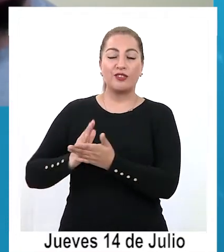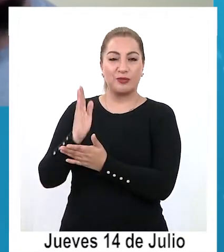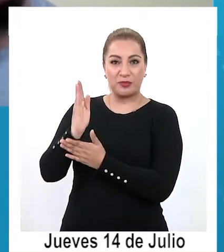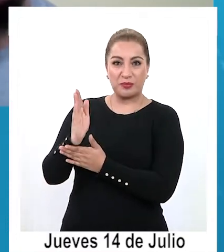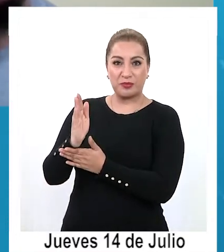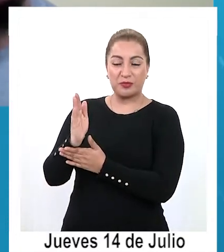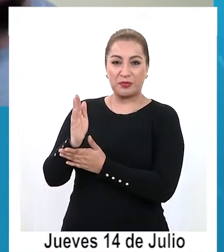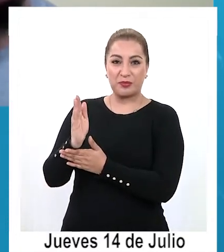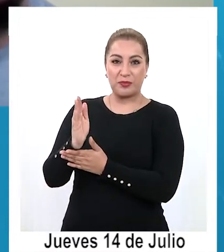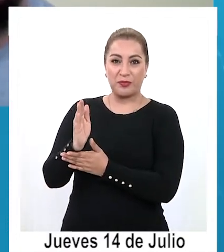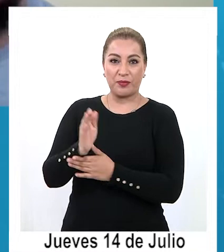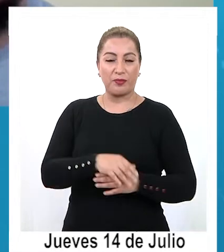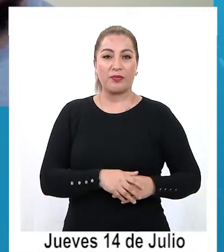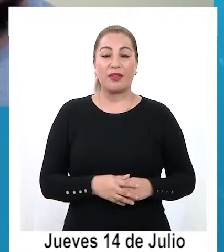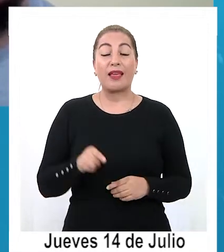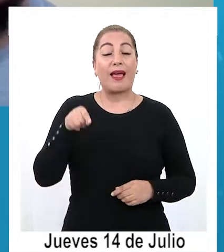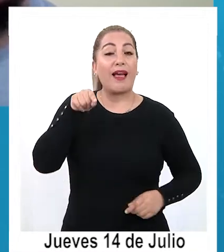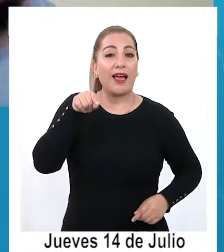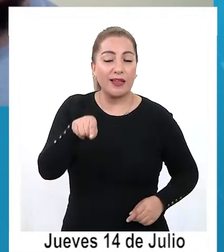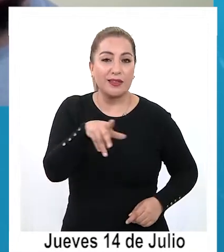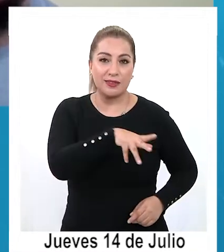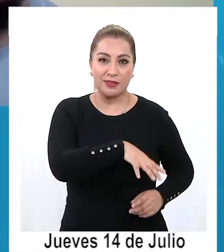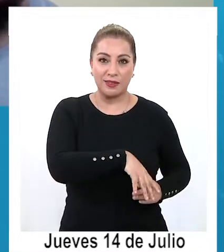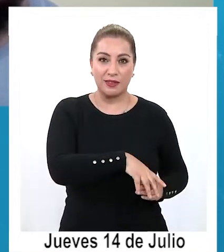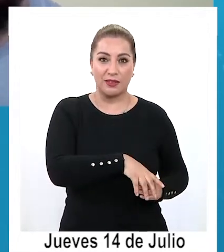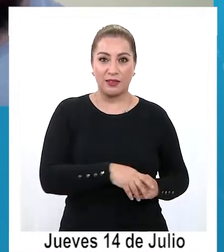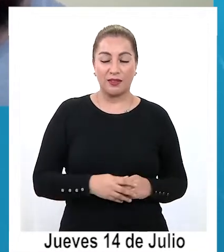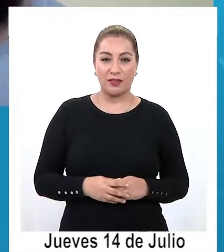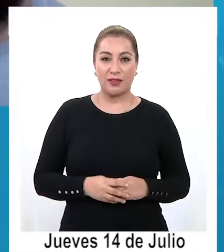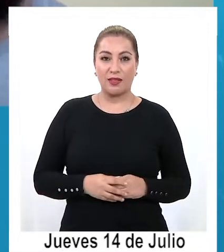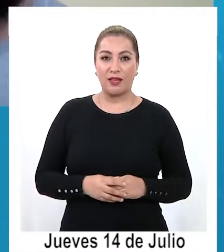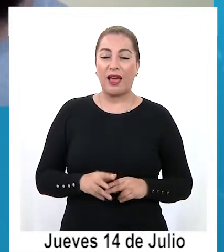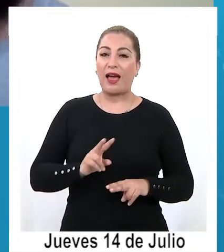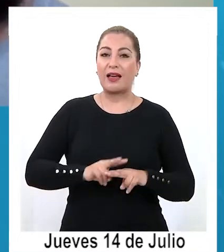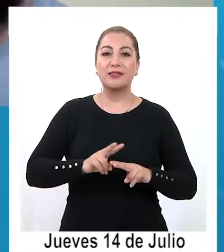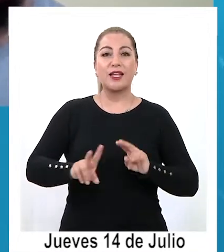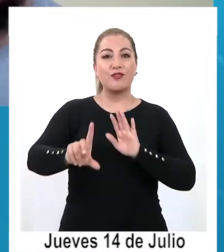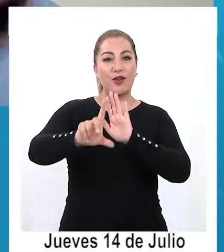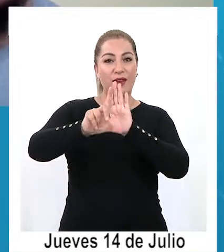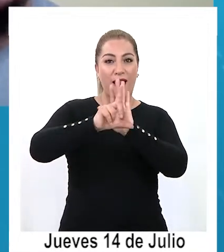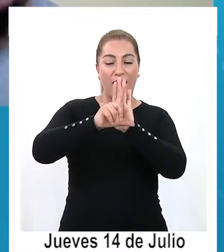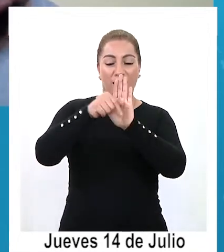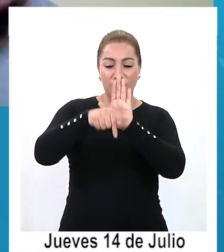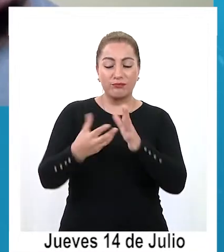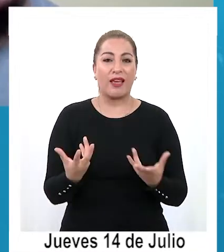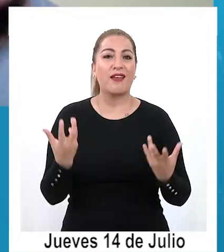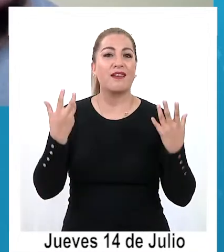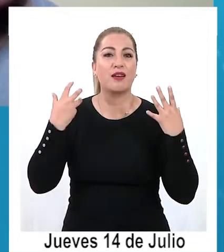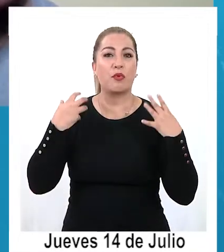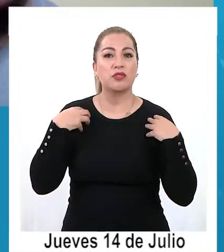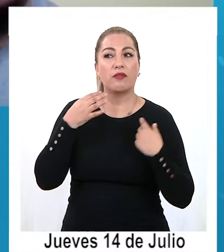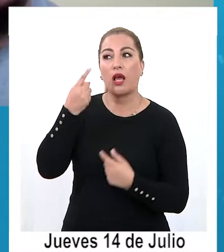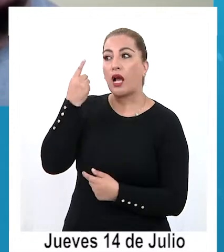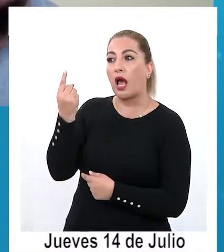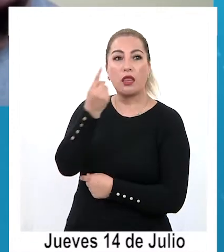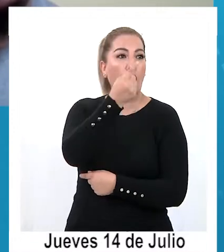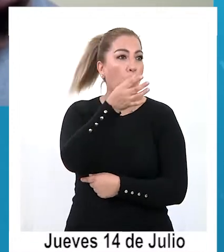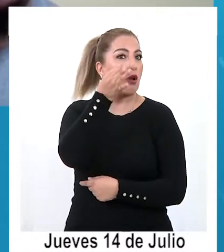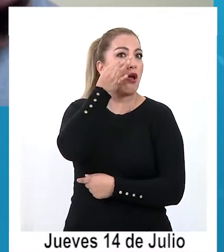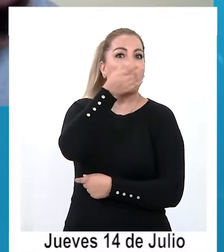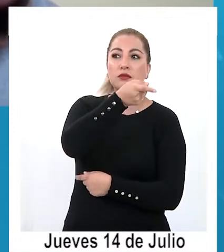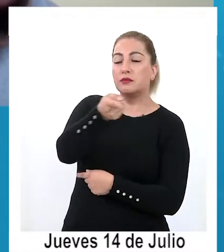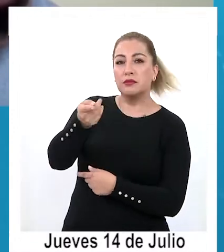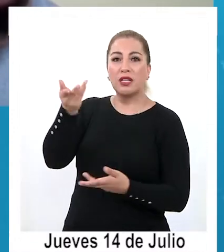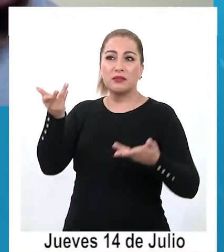de la otra constitución que debe entrar. Entonces ahí deben existir estas legislaciones que se encargan de ir revisando, bueno, cómo